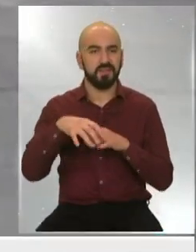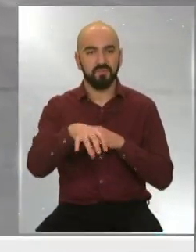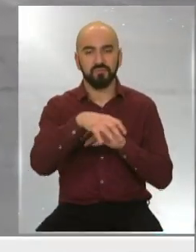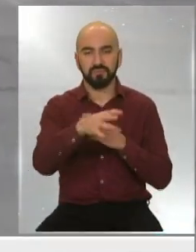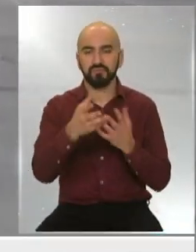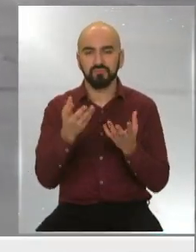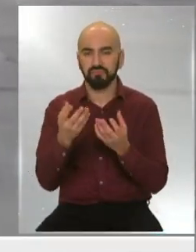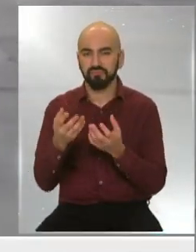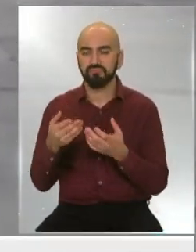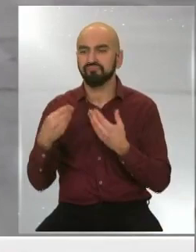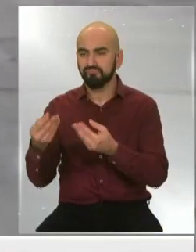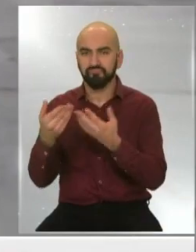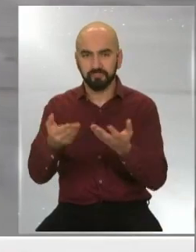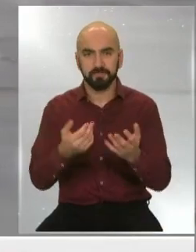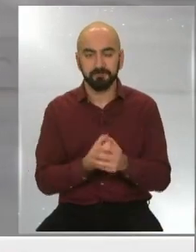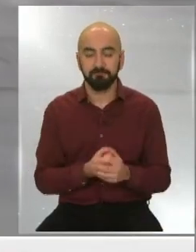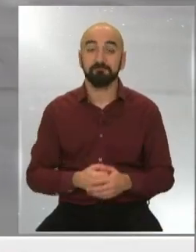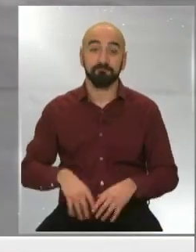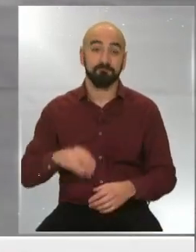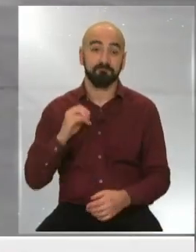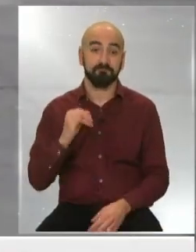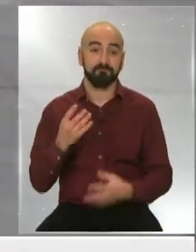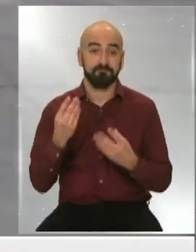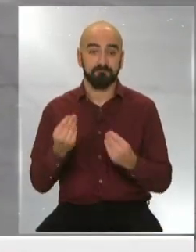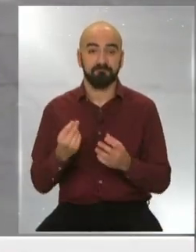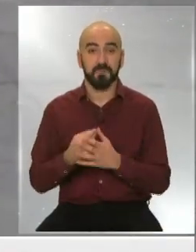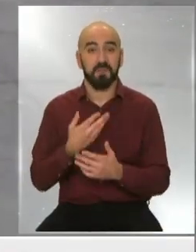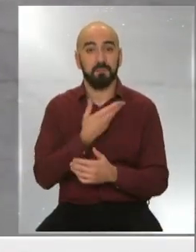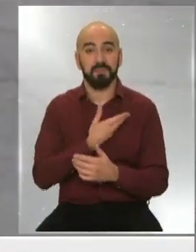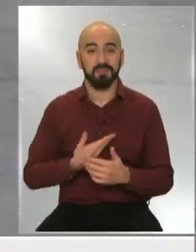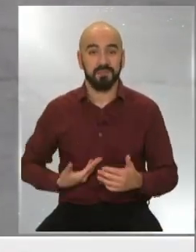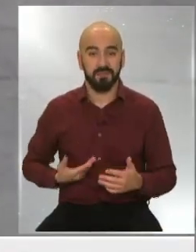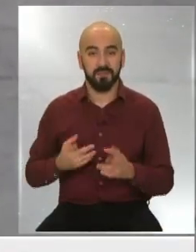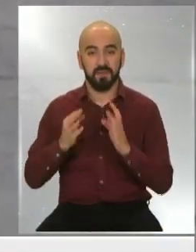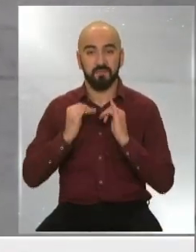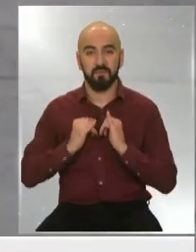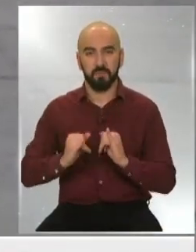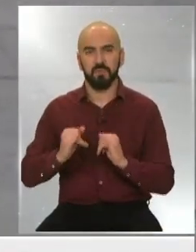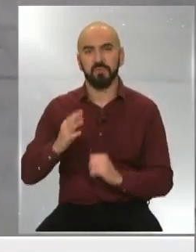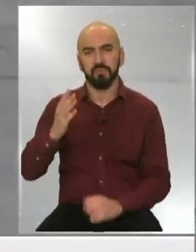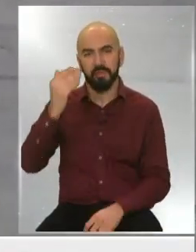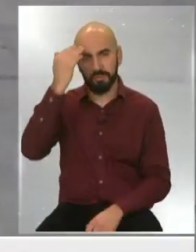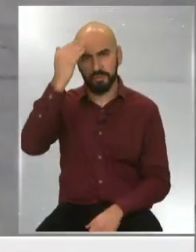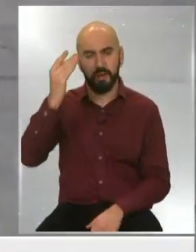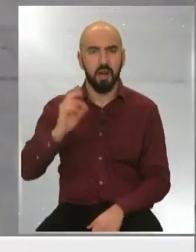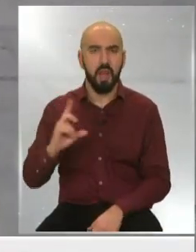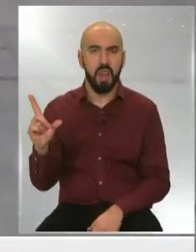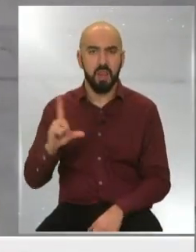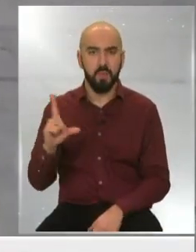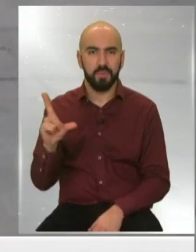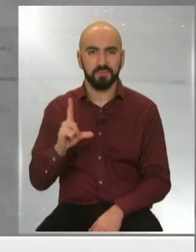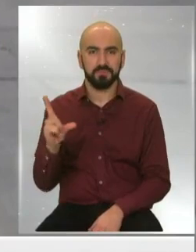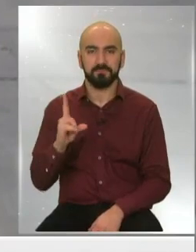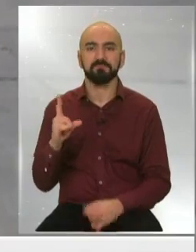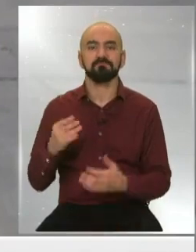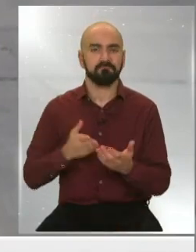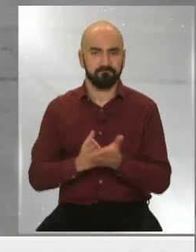hacer? Bueno, efectivamente el presidente de la República hizo un anuncio el día lunes. Nos pusimos a